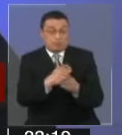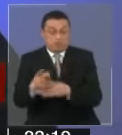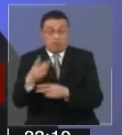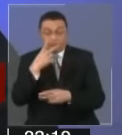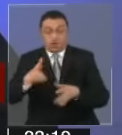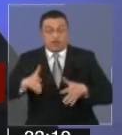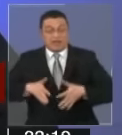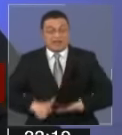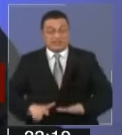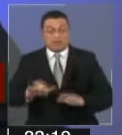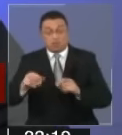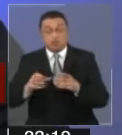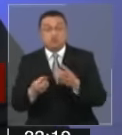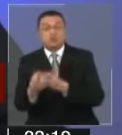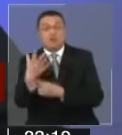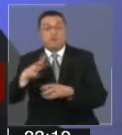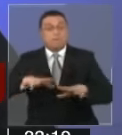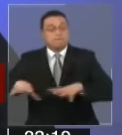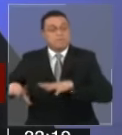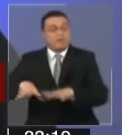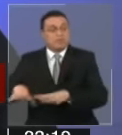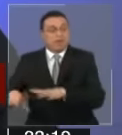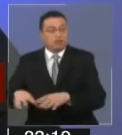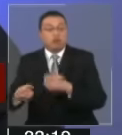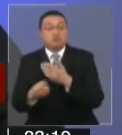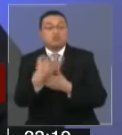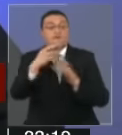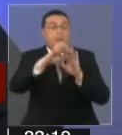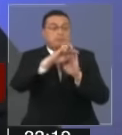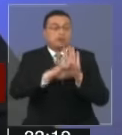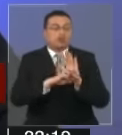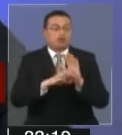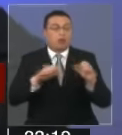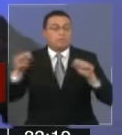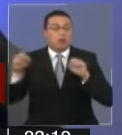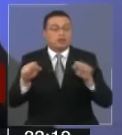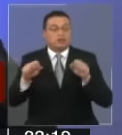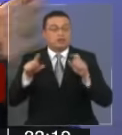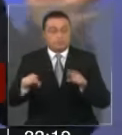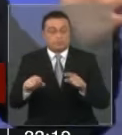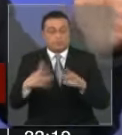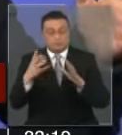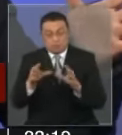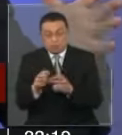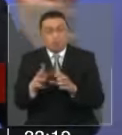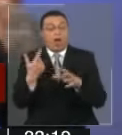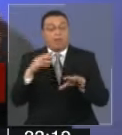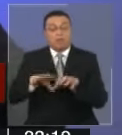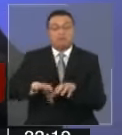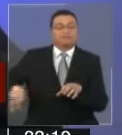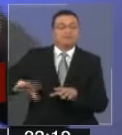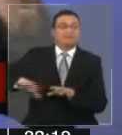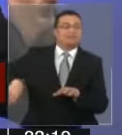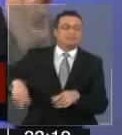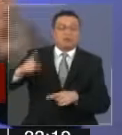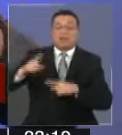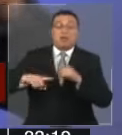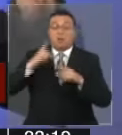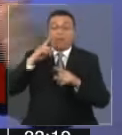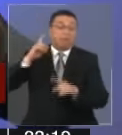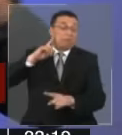nacer y florecer nuevos movimientos, nuevos proyectos políticos. Proyectos políticos que estaban en el margen en un comienzo, que vivían en una